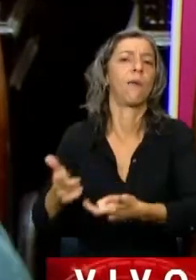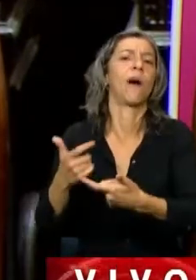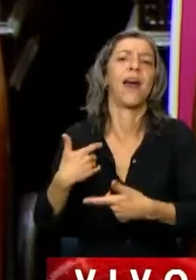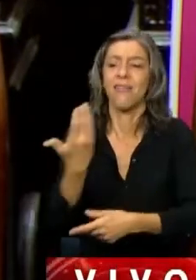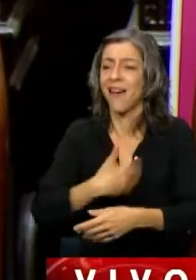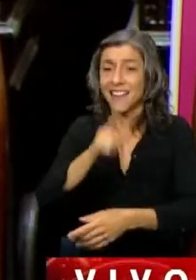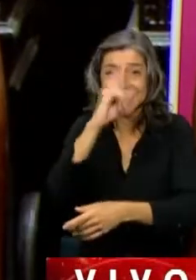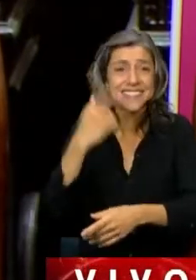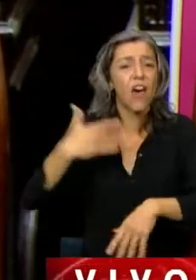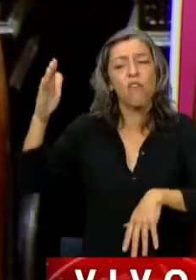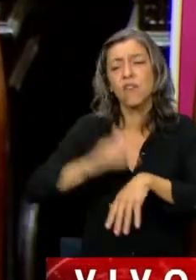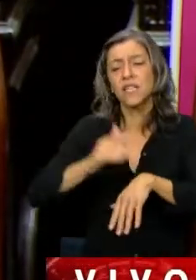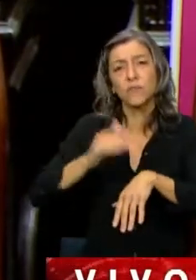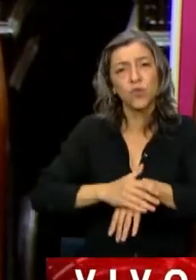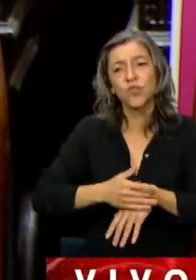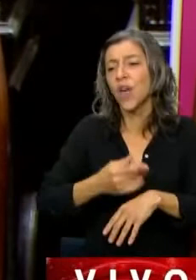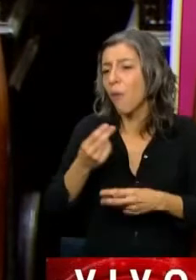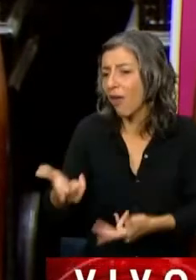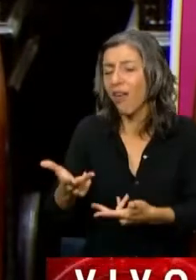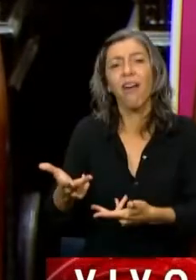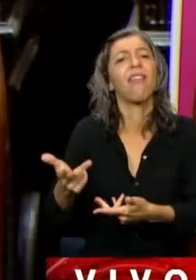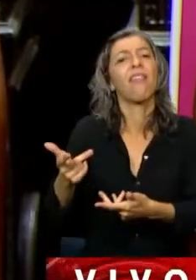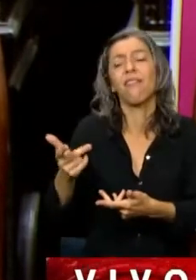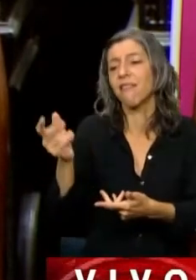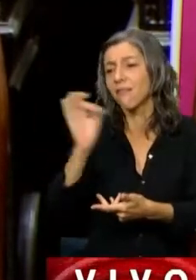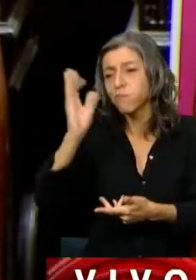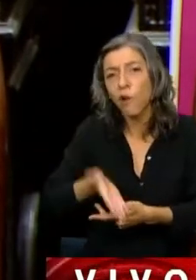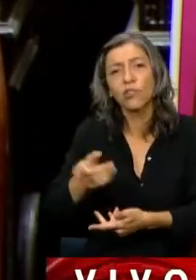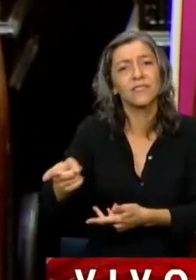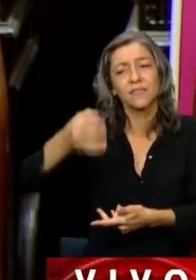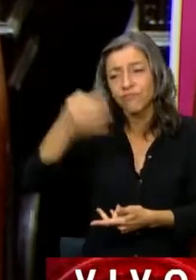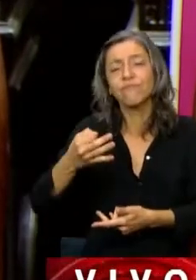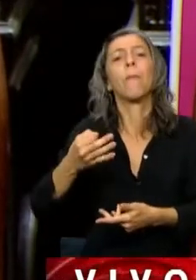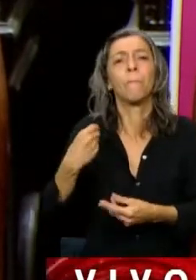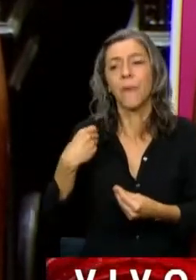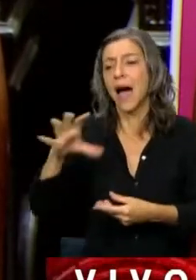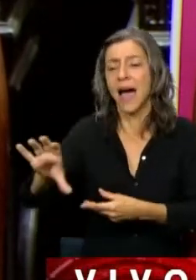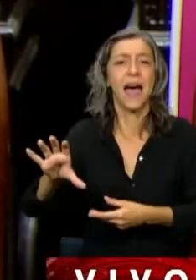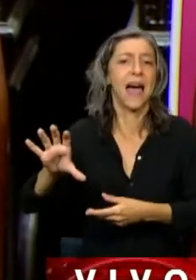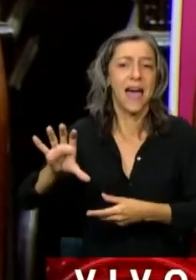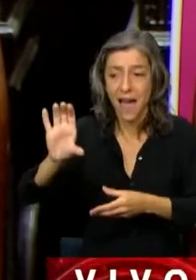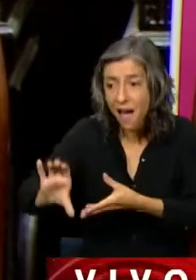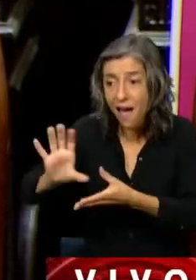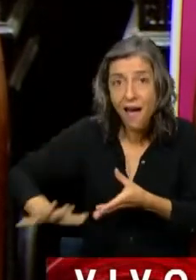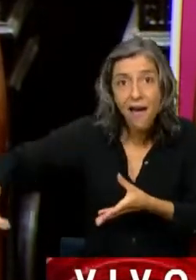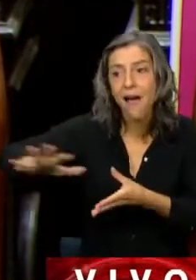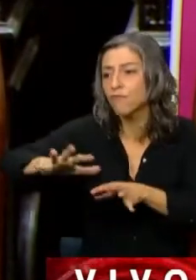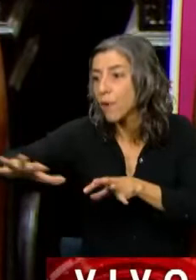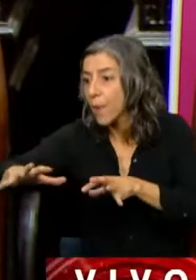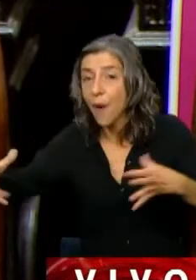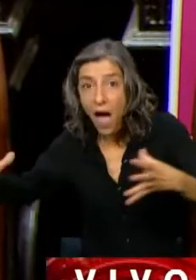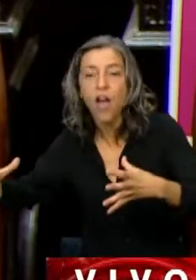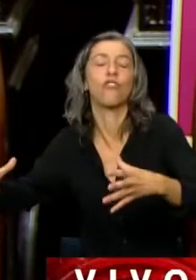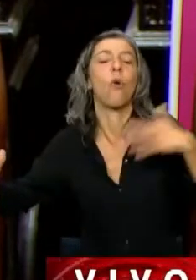le va a destinar un porcentaje fijo de su presupuesto a la integración sociourbana para que en el plazo de una cantidad de